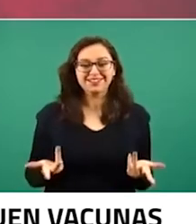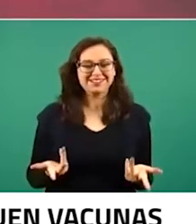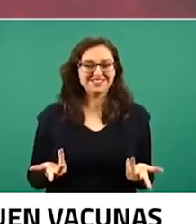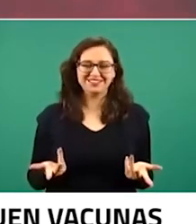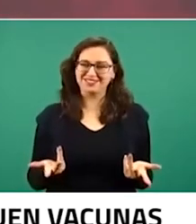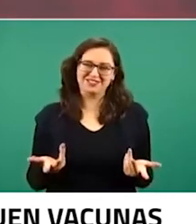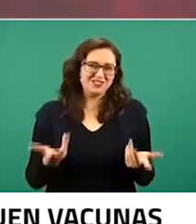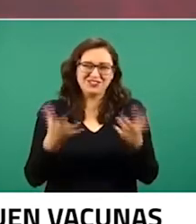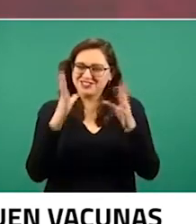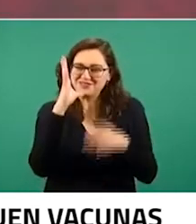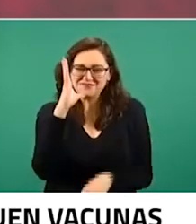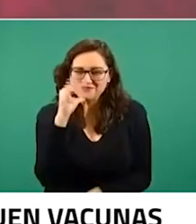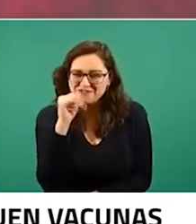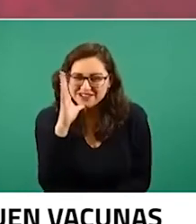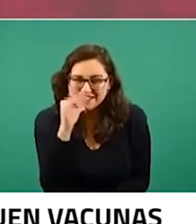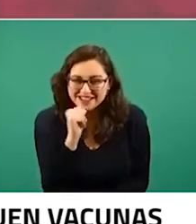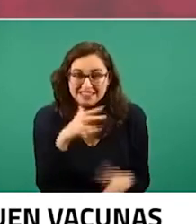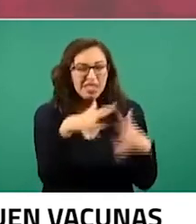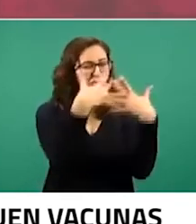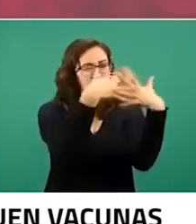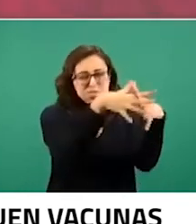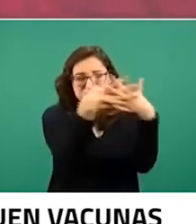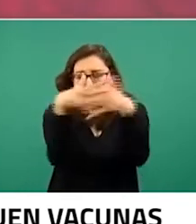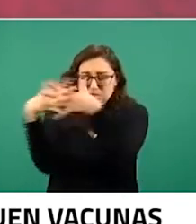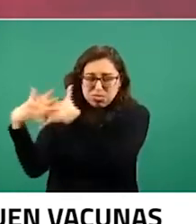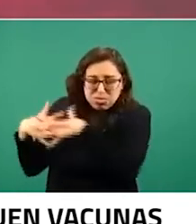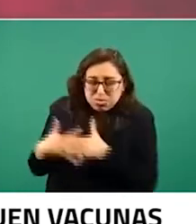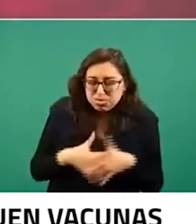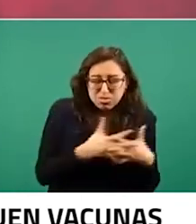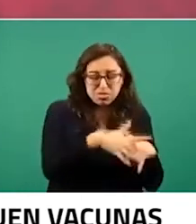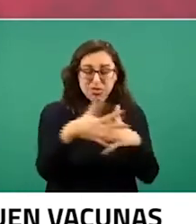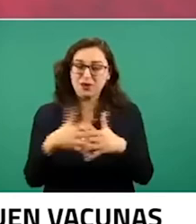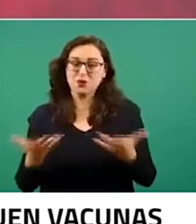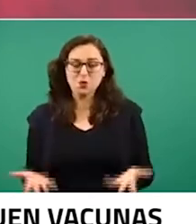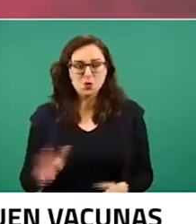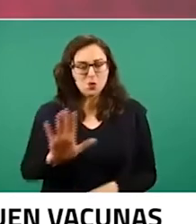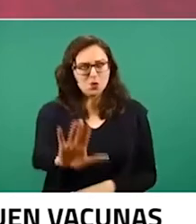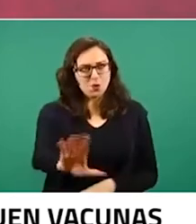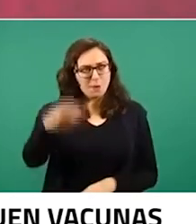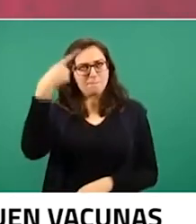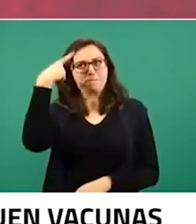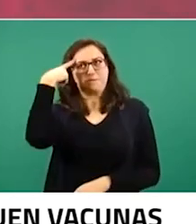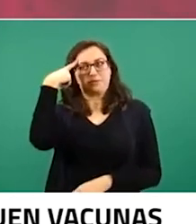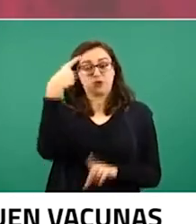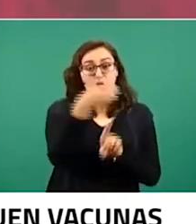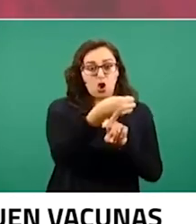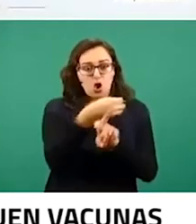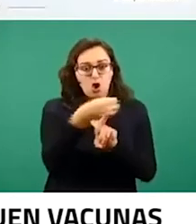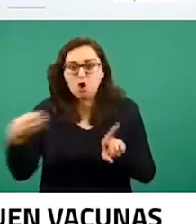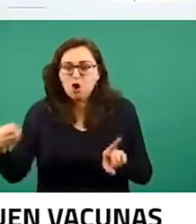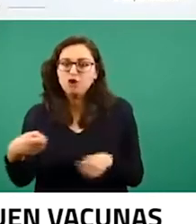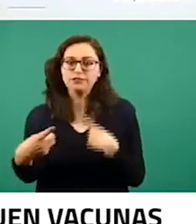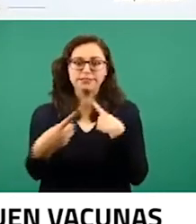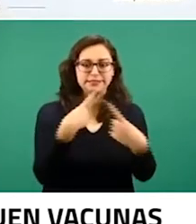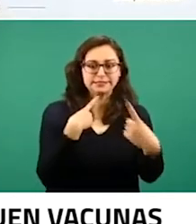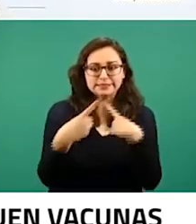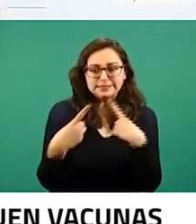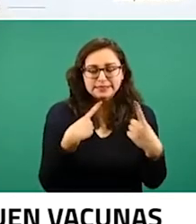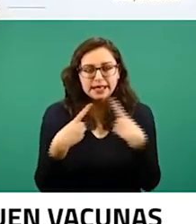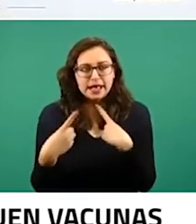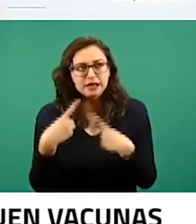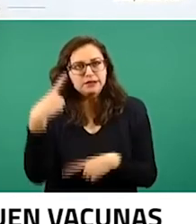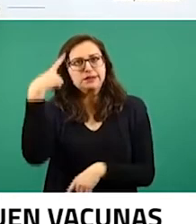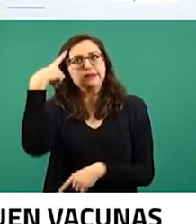orden, cuando uno piensa en diálogo, cuando uno piensa en el interés superior, generalmente llega a la